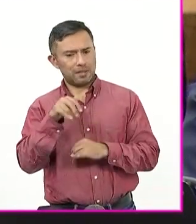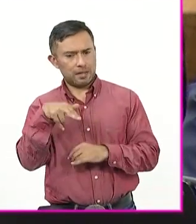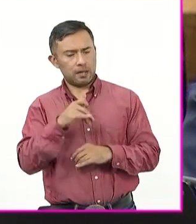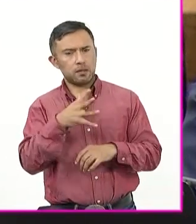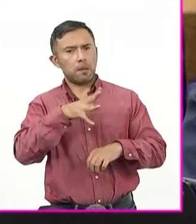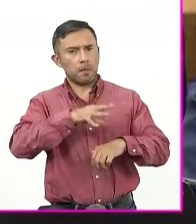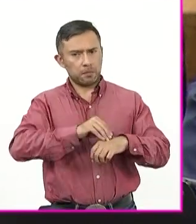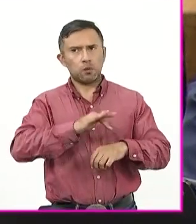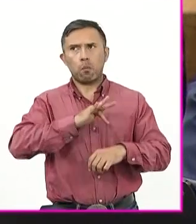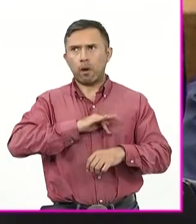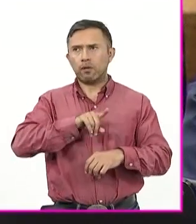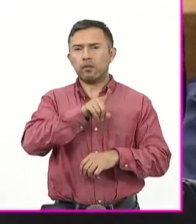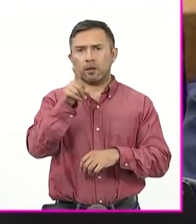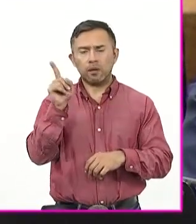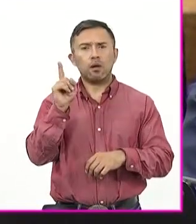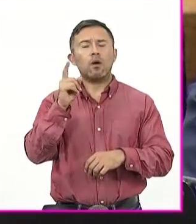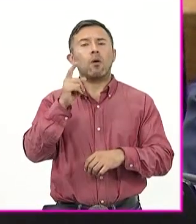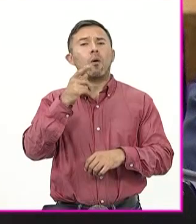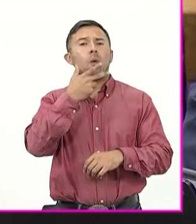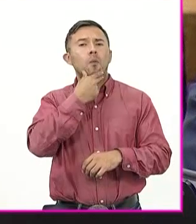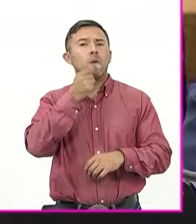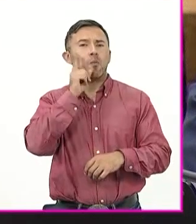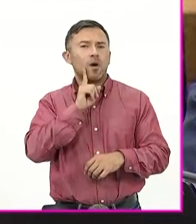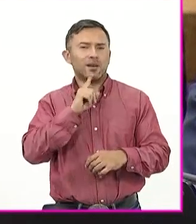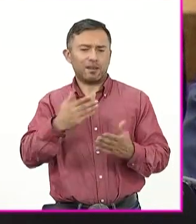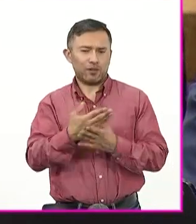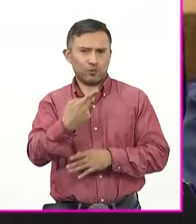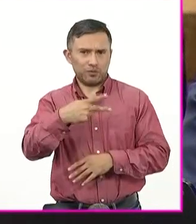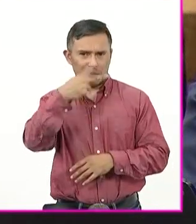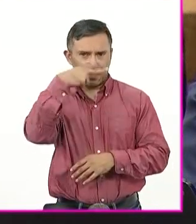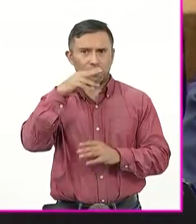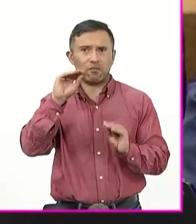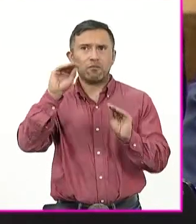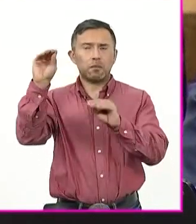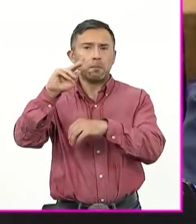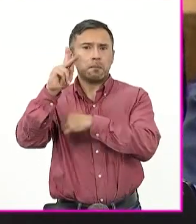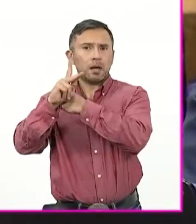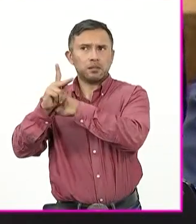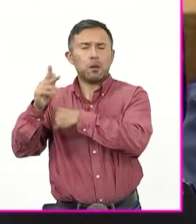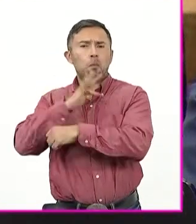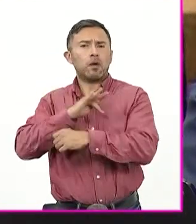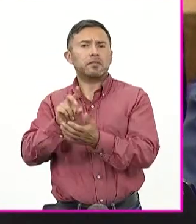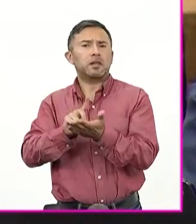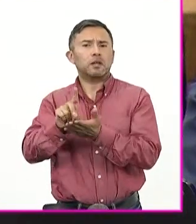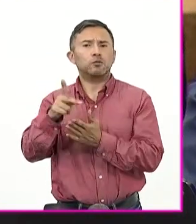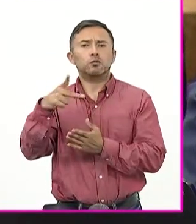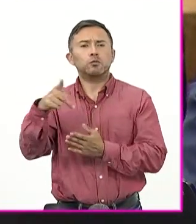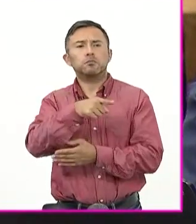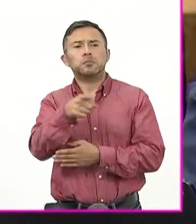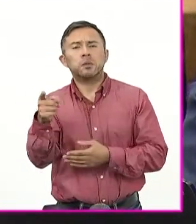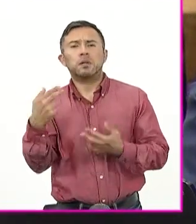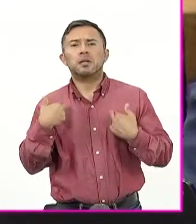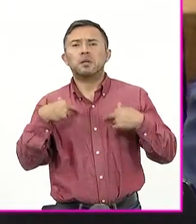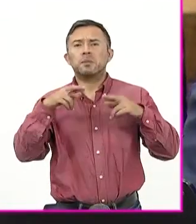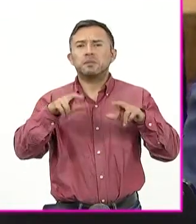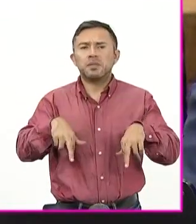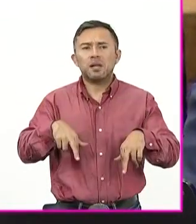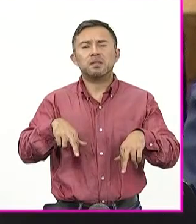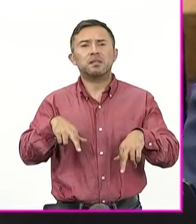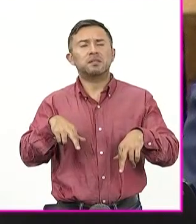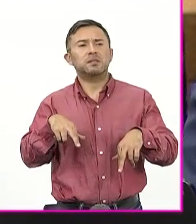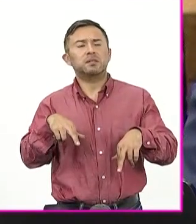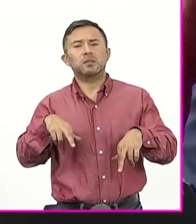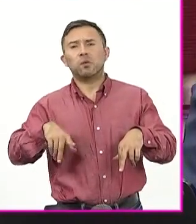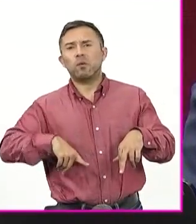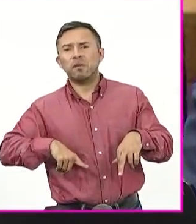en el extranjero para maximizar sus derechos a elegir diferentes representantes a nivel federal o